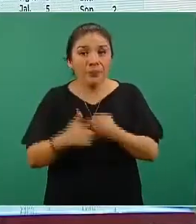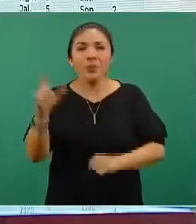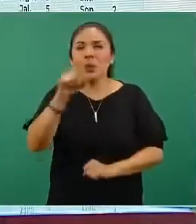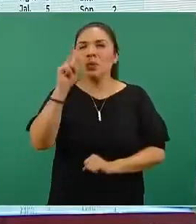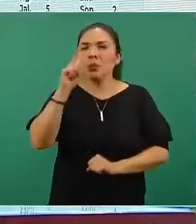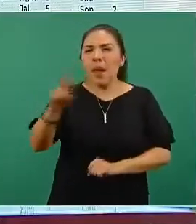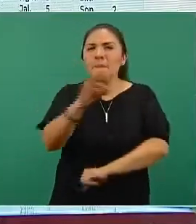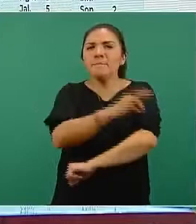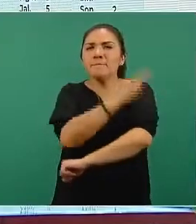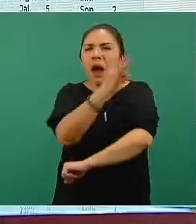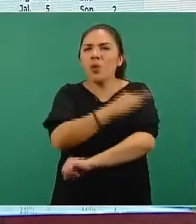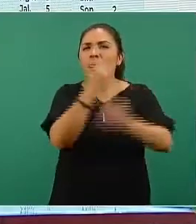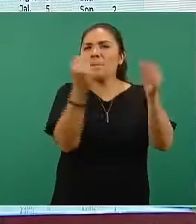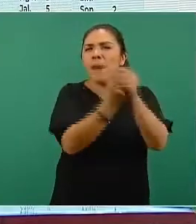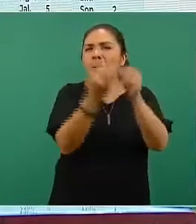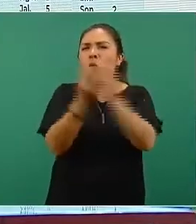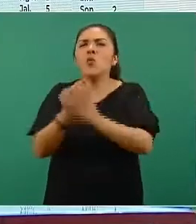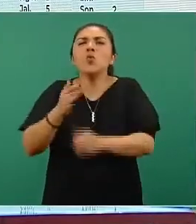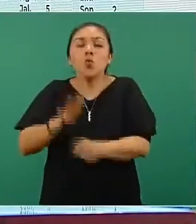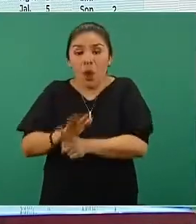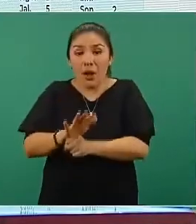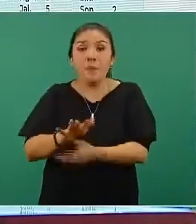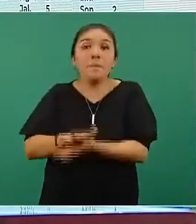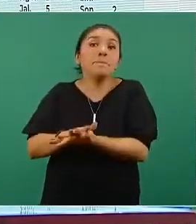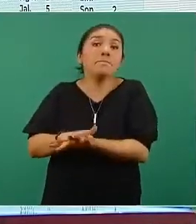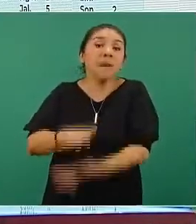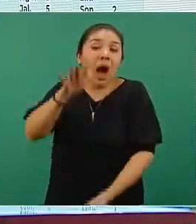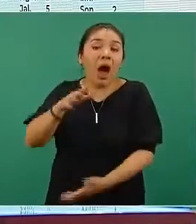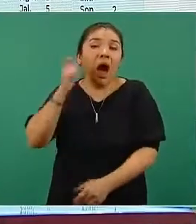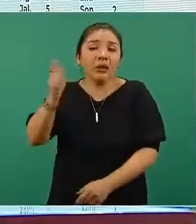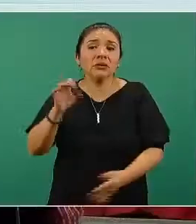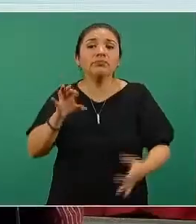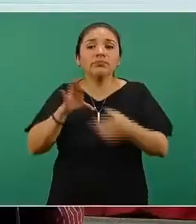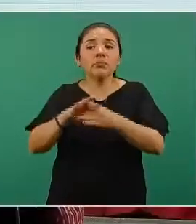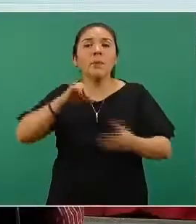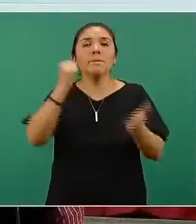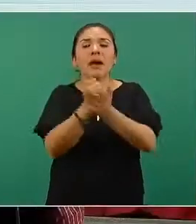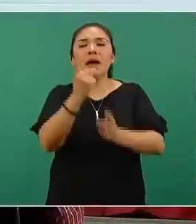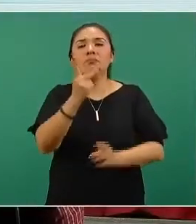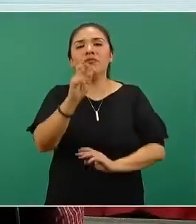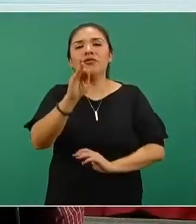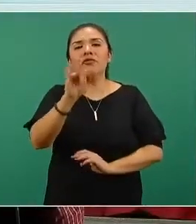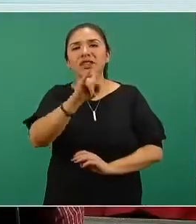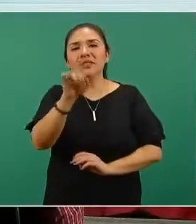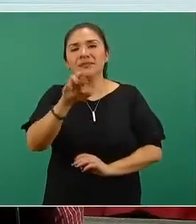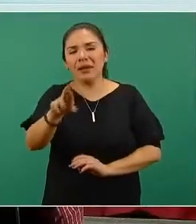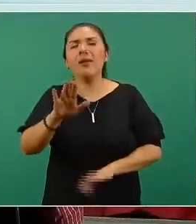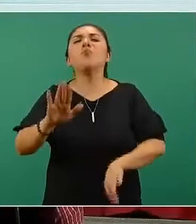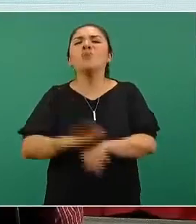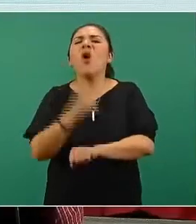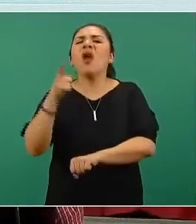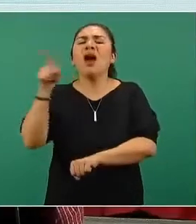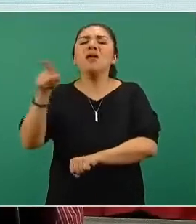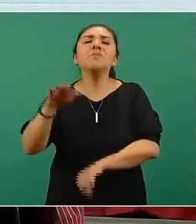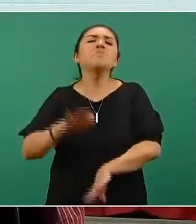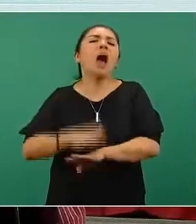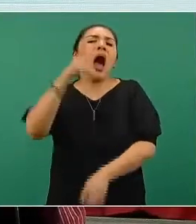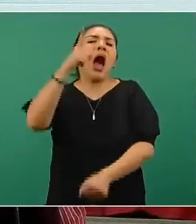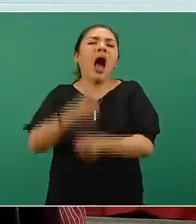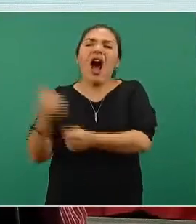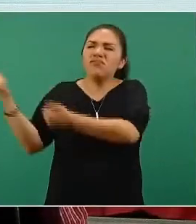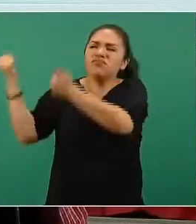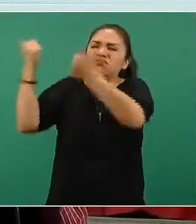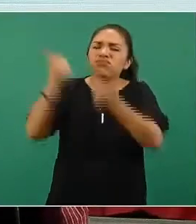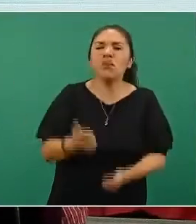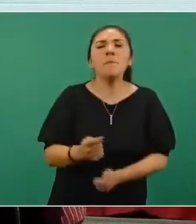por vacuna, tenemos pues, la gran mayoría asociados con Pfizer-BioNTech, principalmente porque es la mayor vacuna que